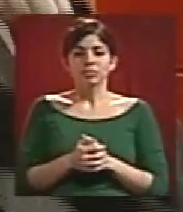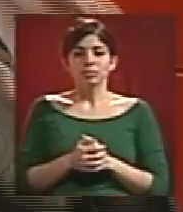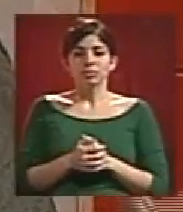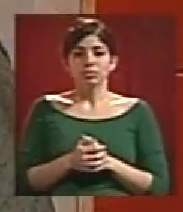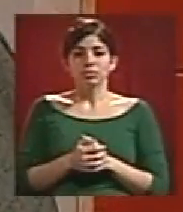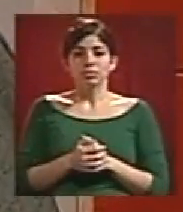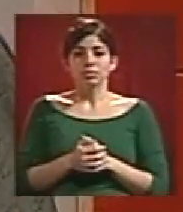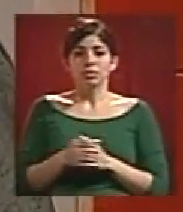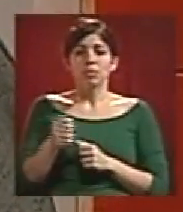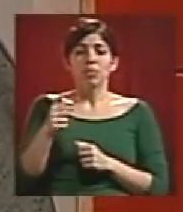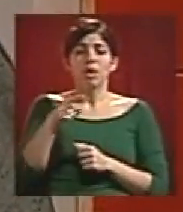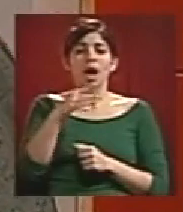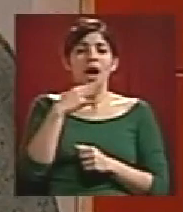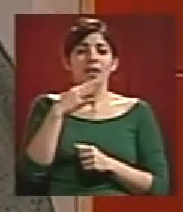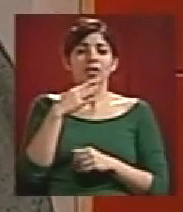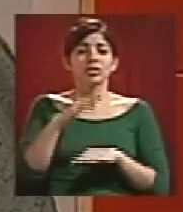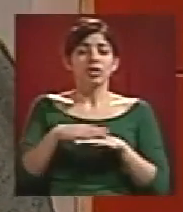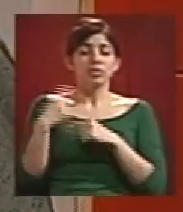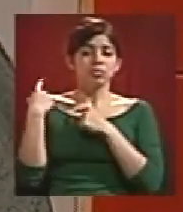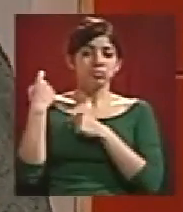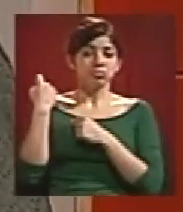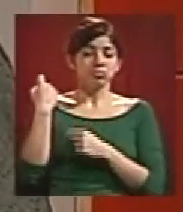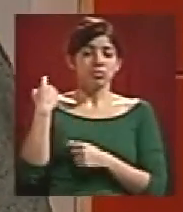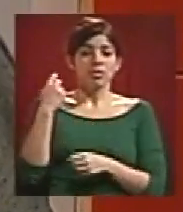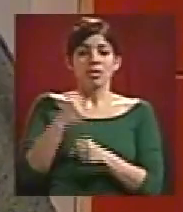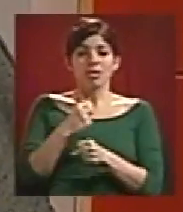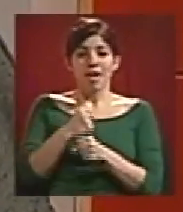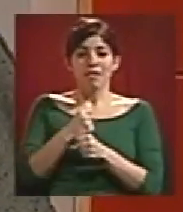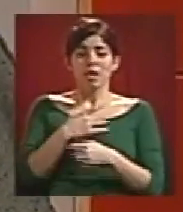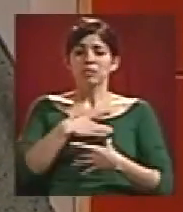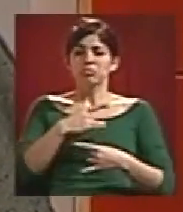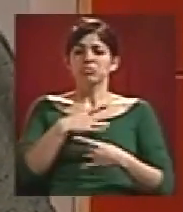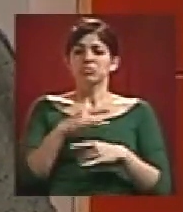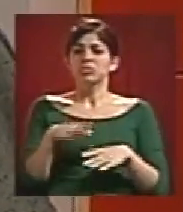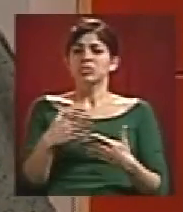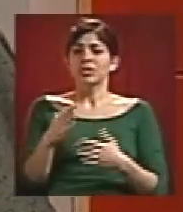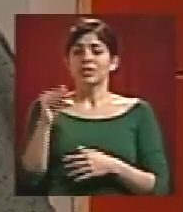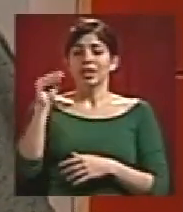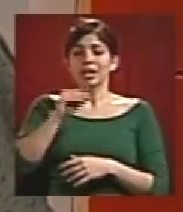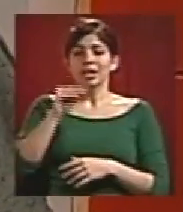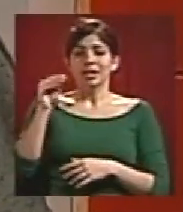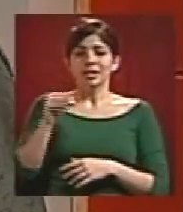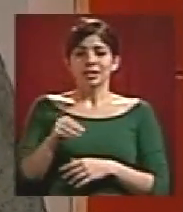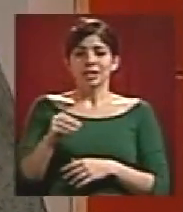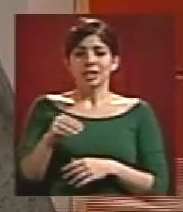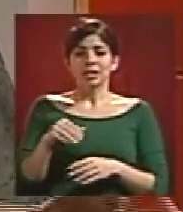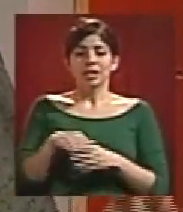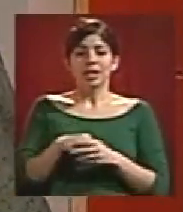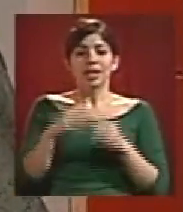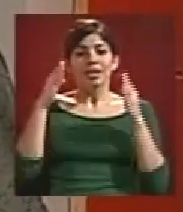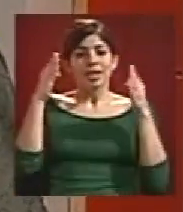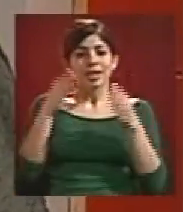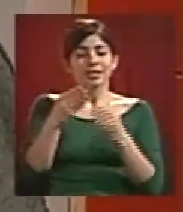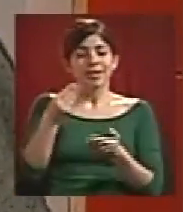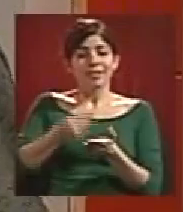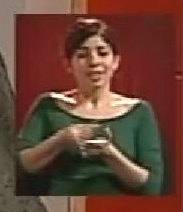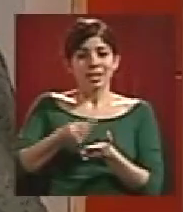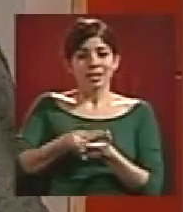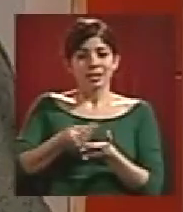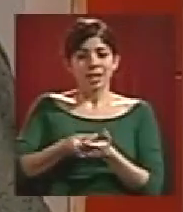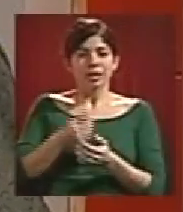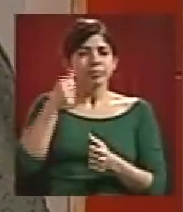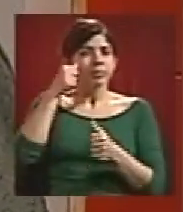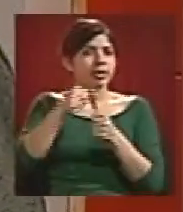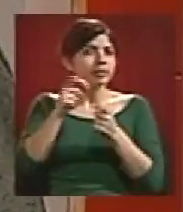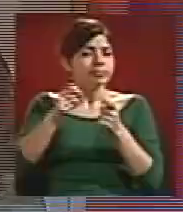Monetario Internacional acaba de presentar un trabajo muy interesante, un índice de tendencias financieras, no recuerdo bien cuál es el nombre,